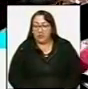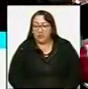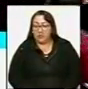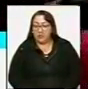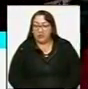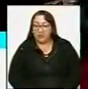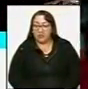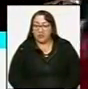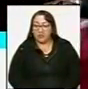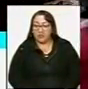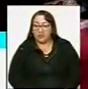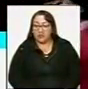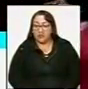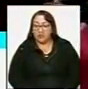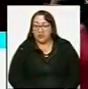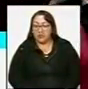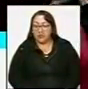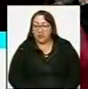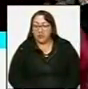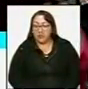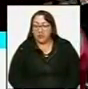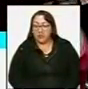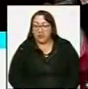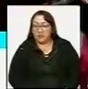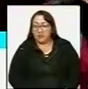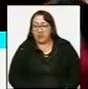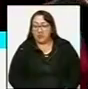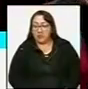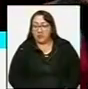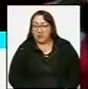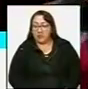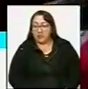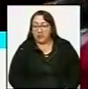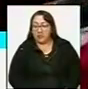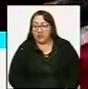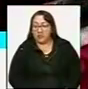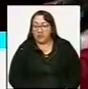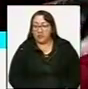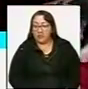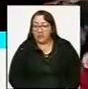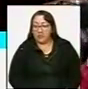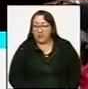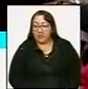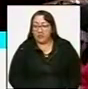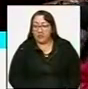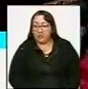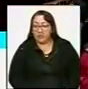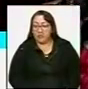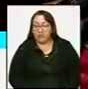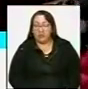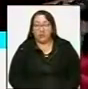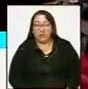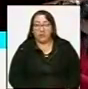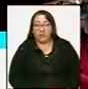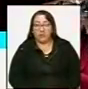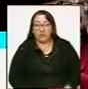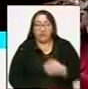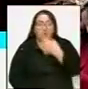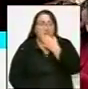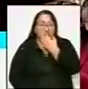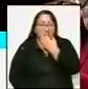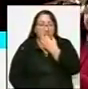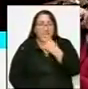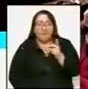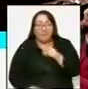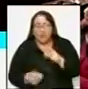favor. D de dedo. Congresista Choquehuanca, a favor. Congresista Costa, a favor. Congresista Arce, a favor. Congresista Velázquez, a